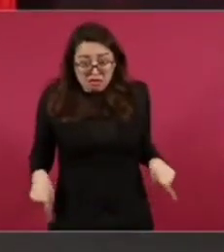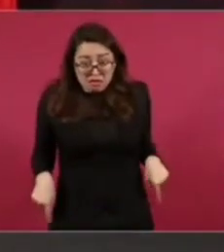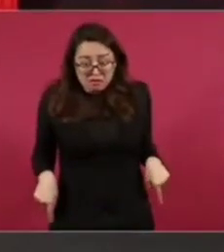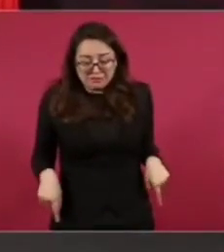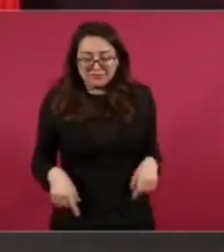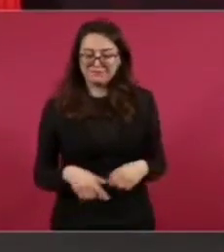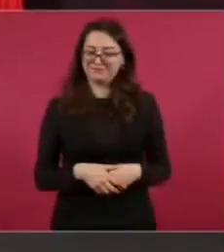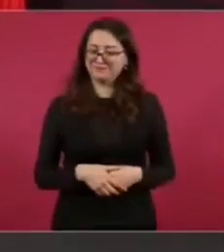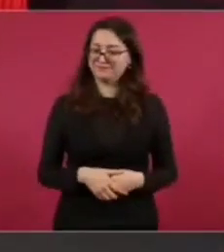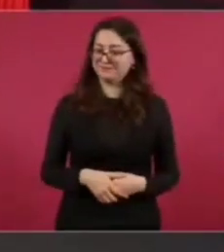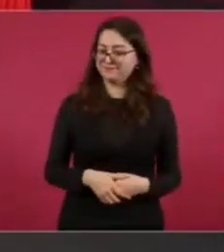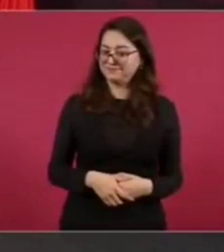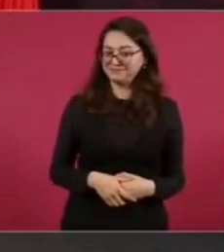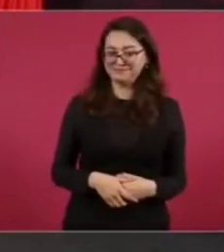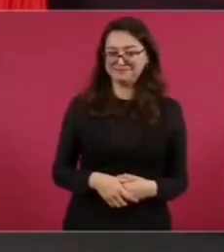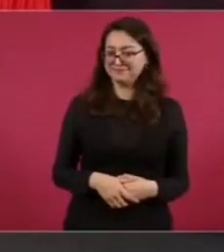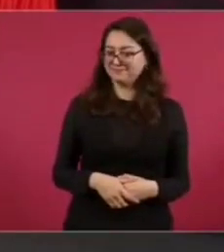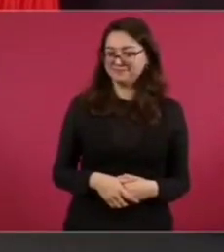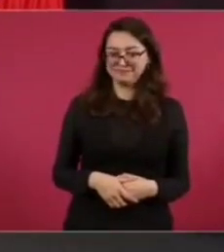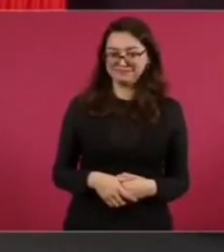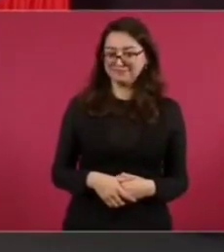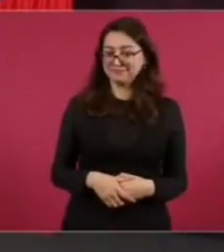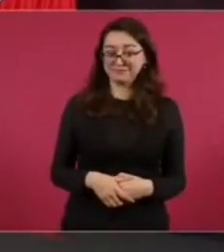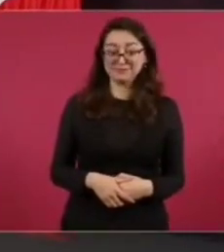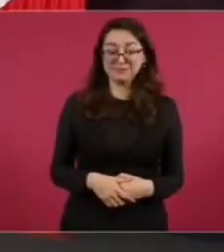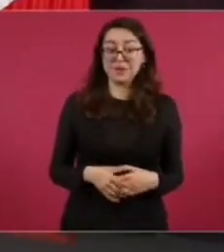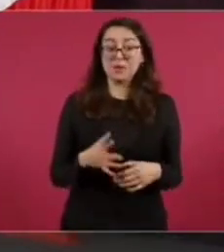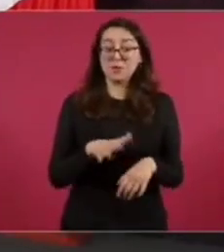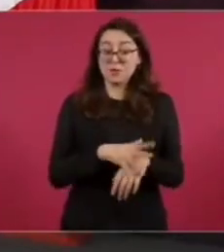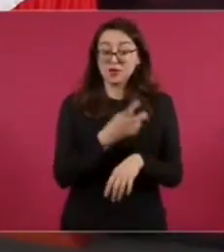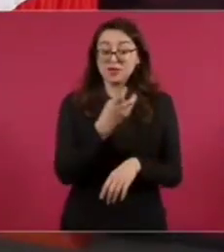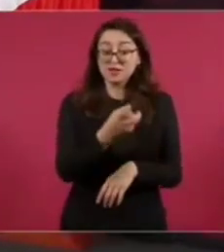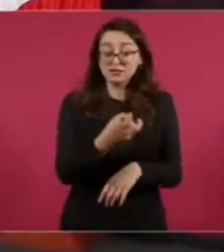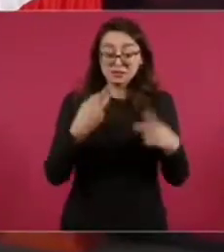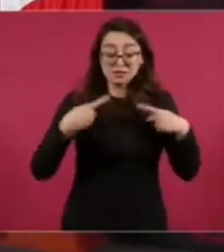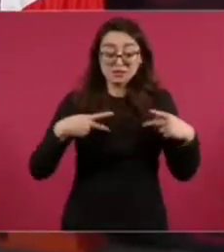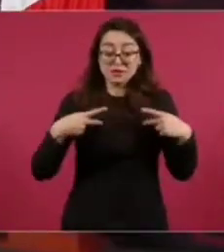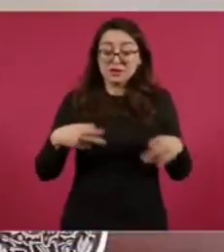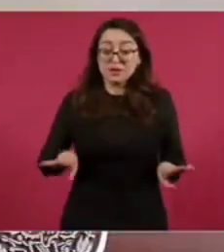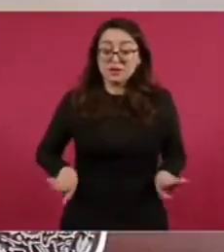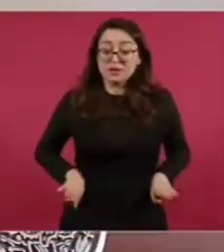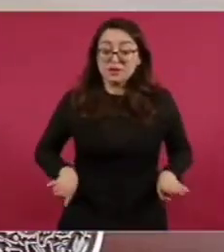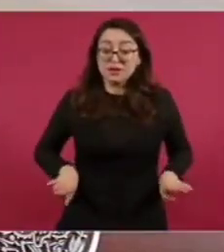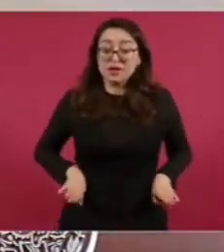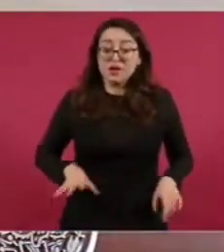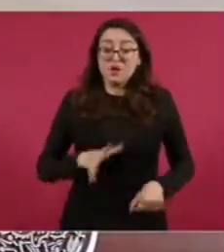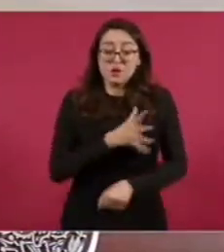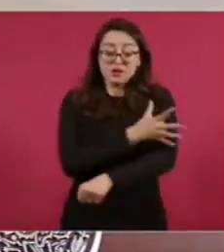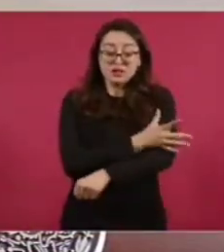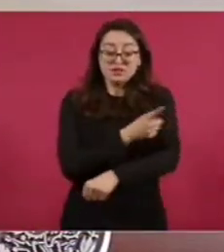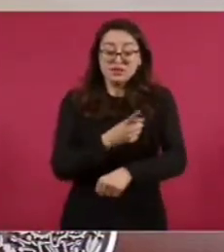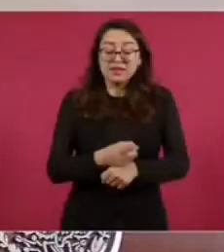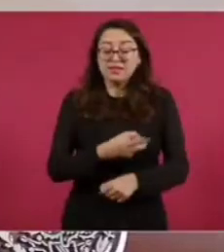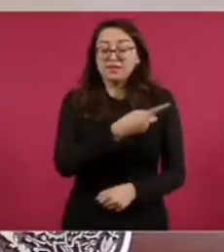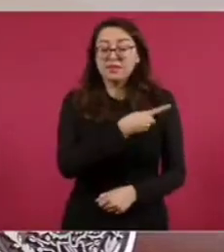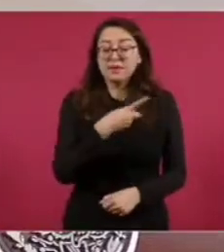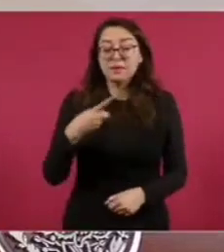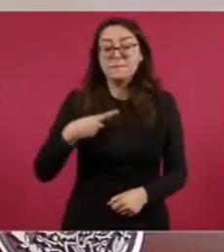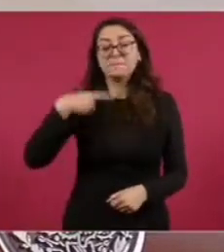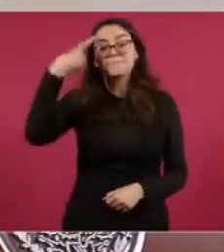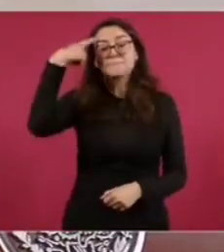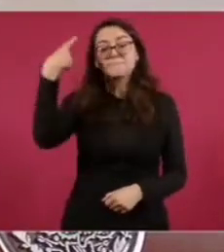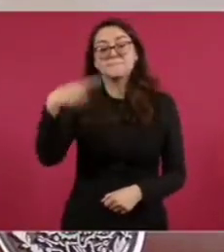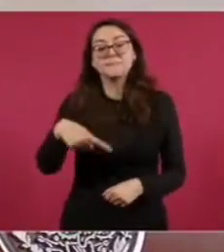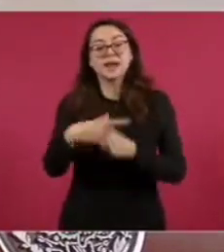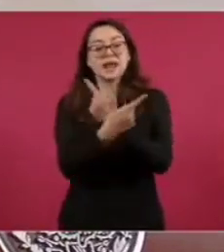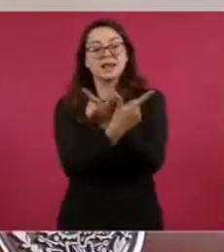Por eso es muy importante la honestidad, porque eso da libertad. Yo no